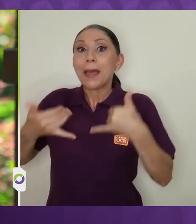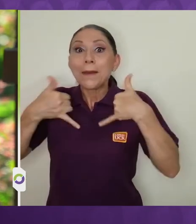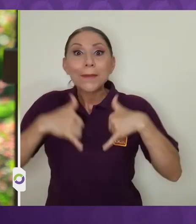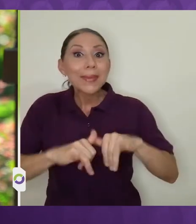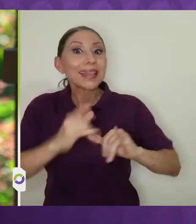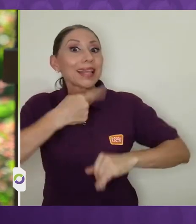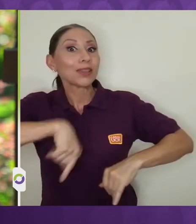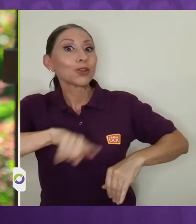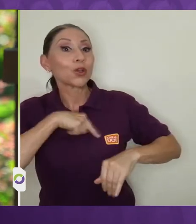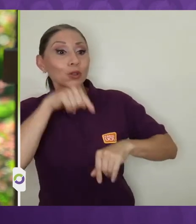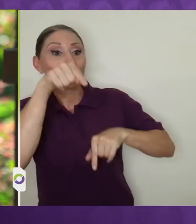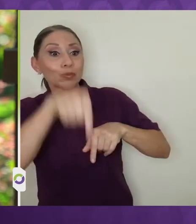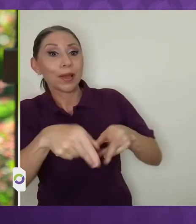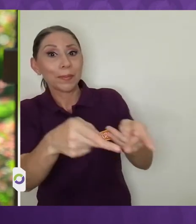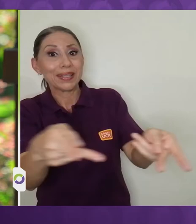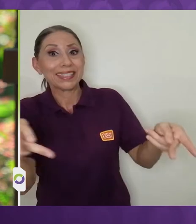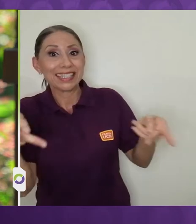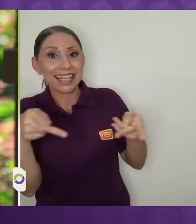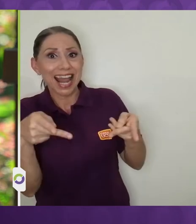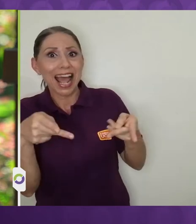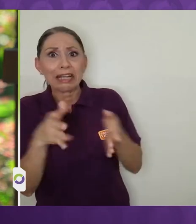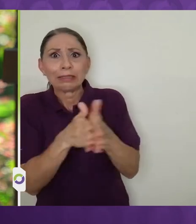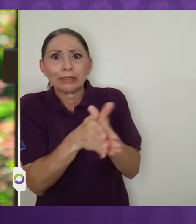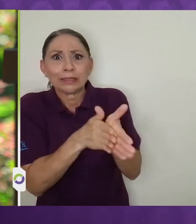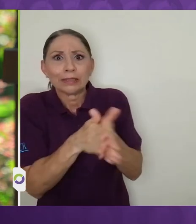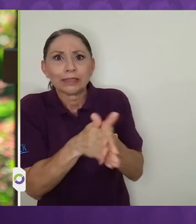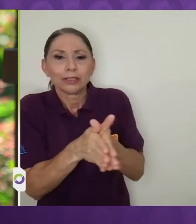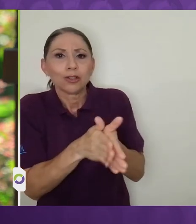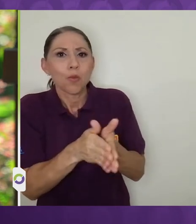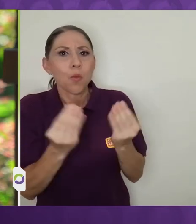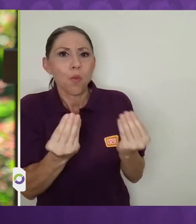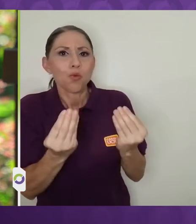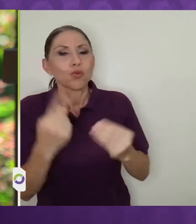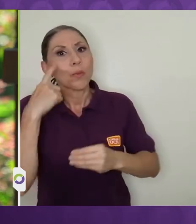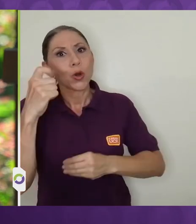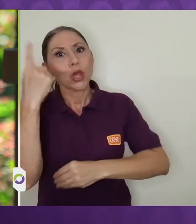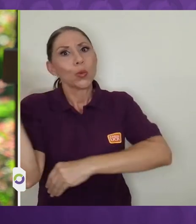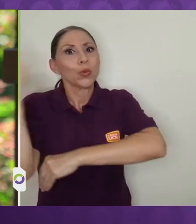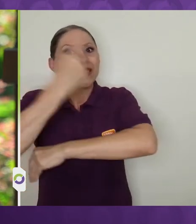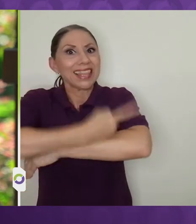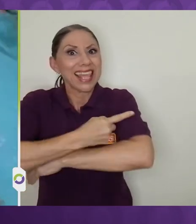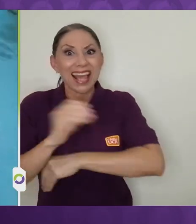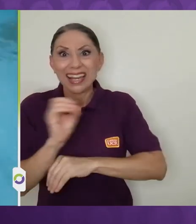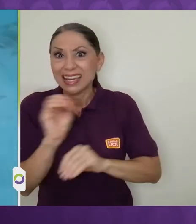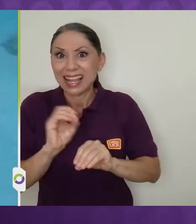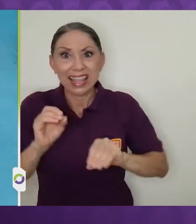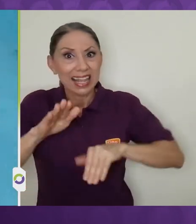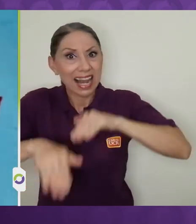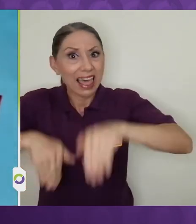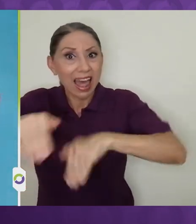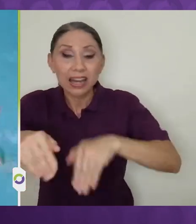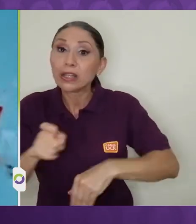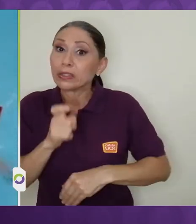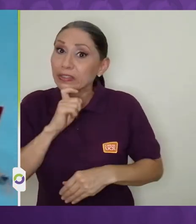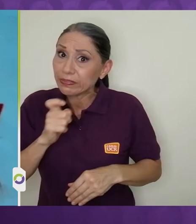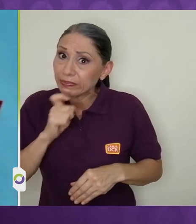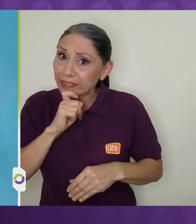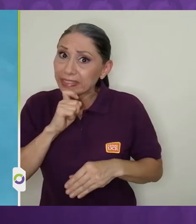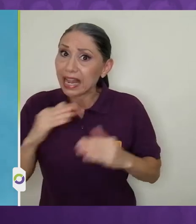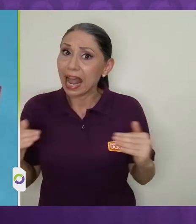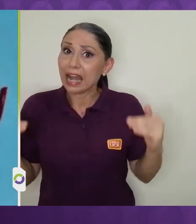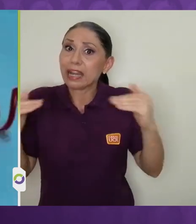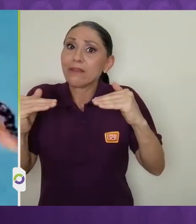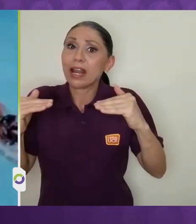mientras estábamos en la piscina, sacar todo lo que podamos, porque un día sin nadar o algo así nos pega bastante duro, tanto